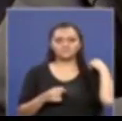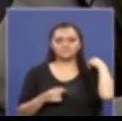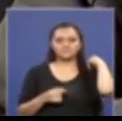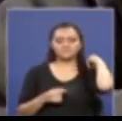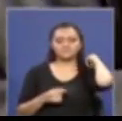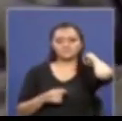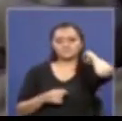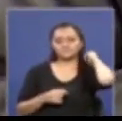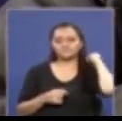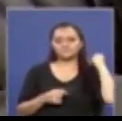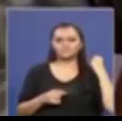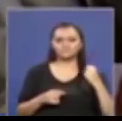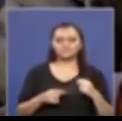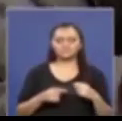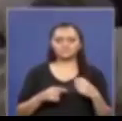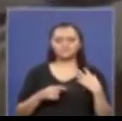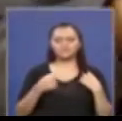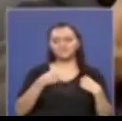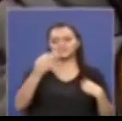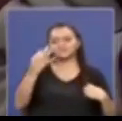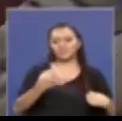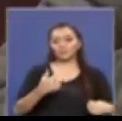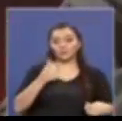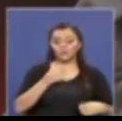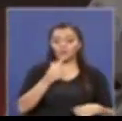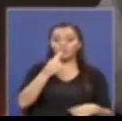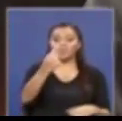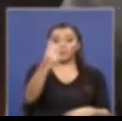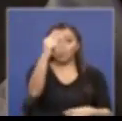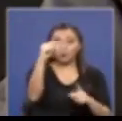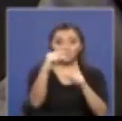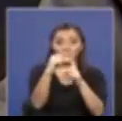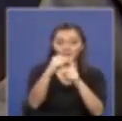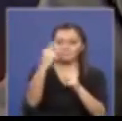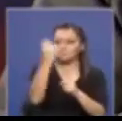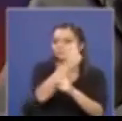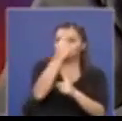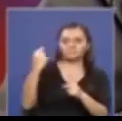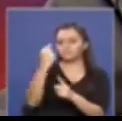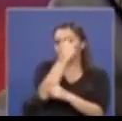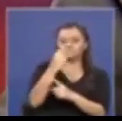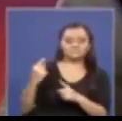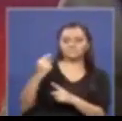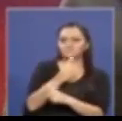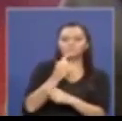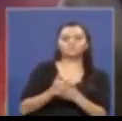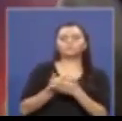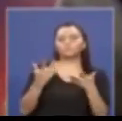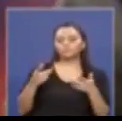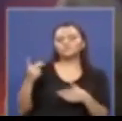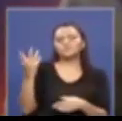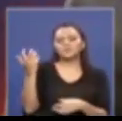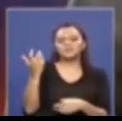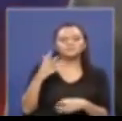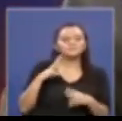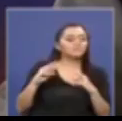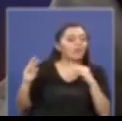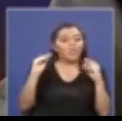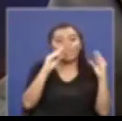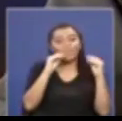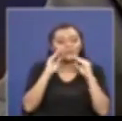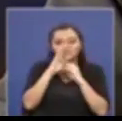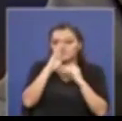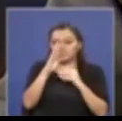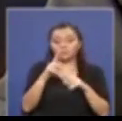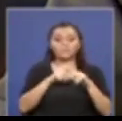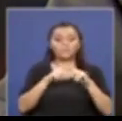a criticar y a decir por qué dijo eso y a tratar de tergiversar las cosas, siempre van a buscar crear ruido donde no hay,